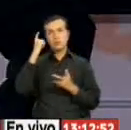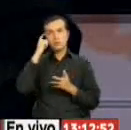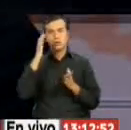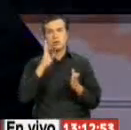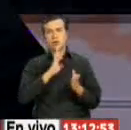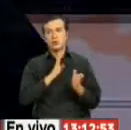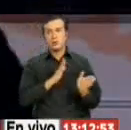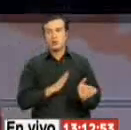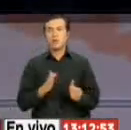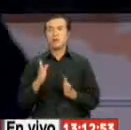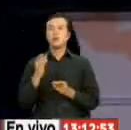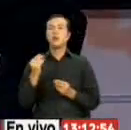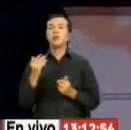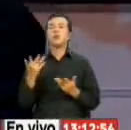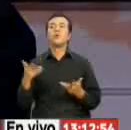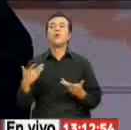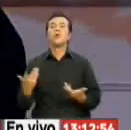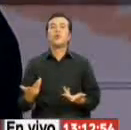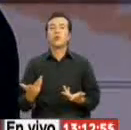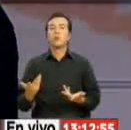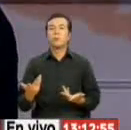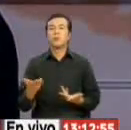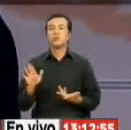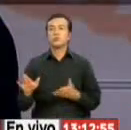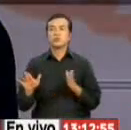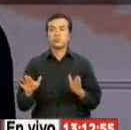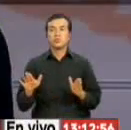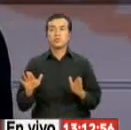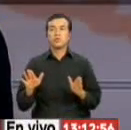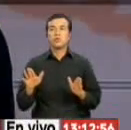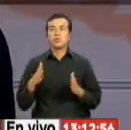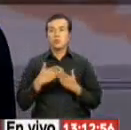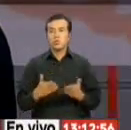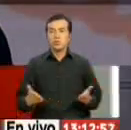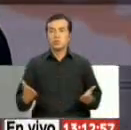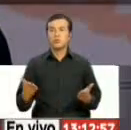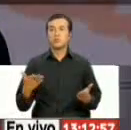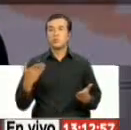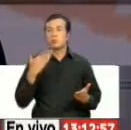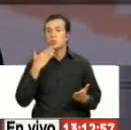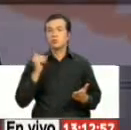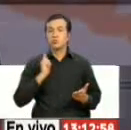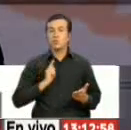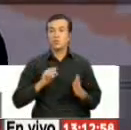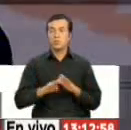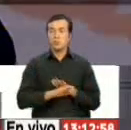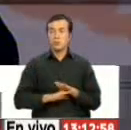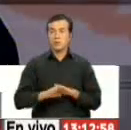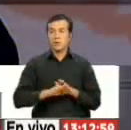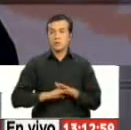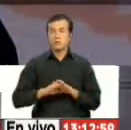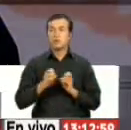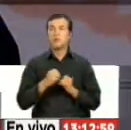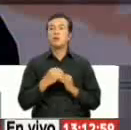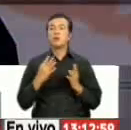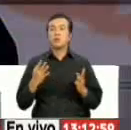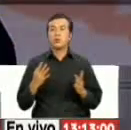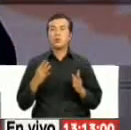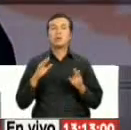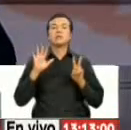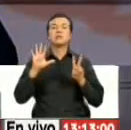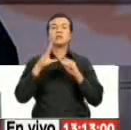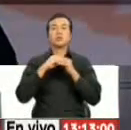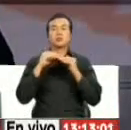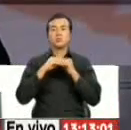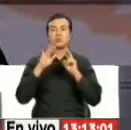el valor y la diferencia que existe entre la canasta familiar y el salario básico unificado que más o menos desde unos 7